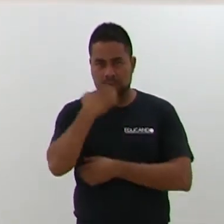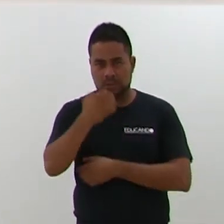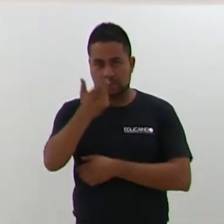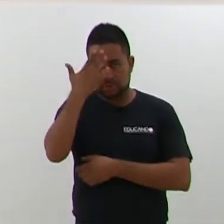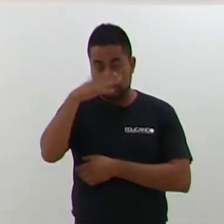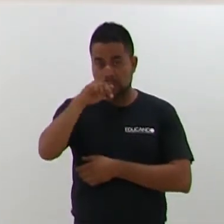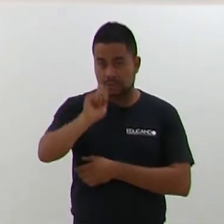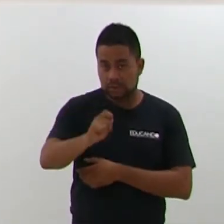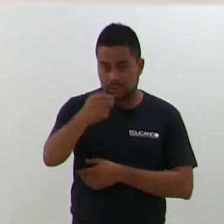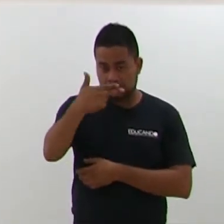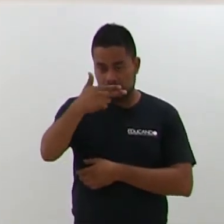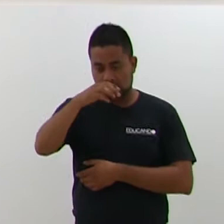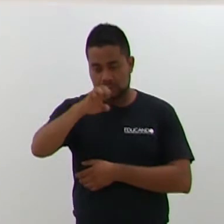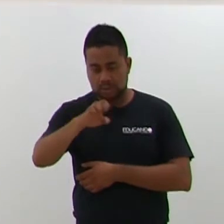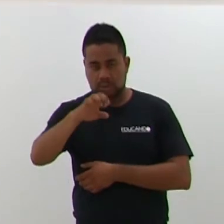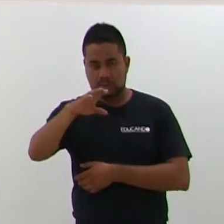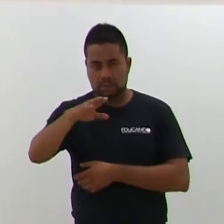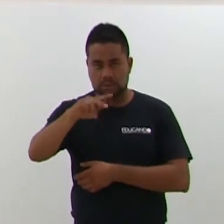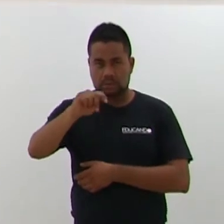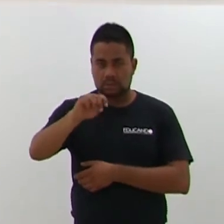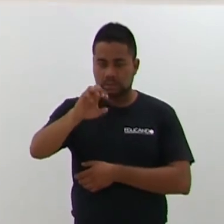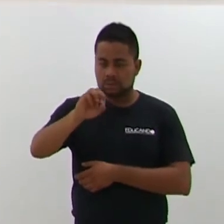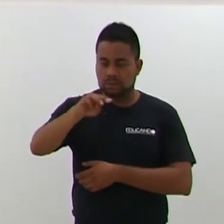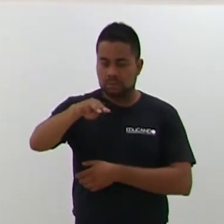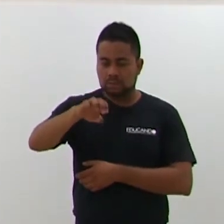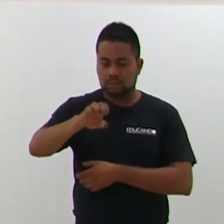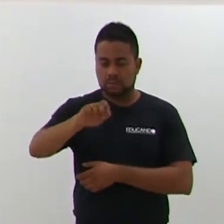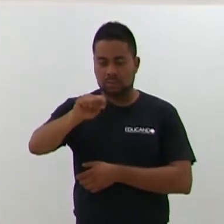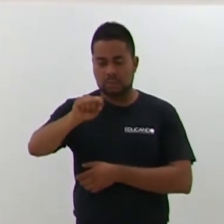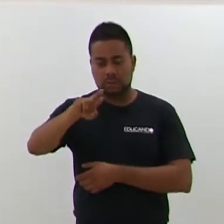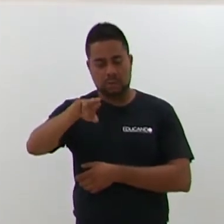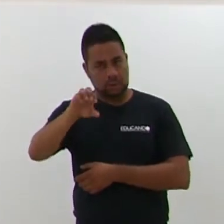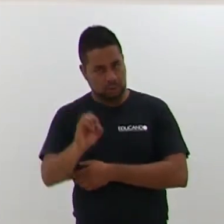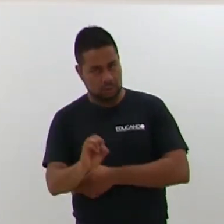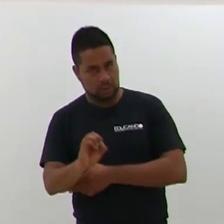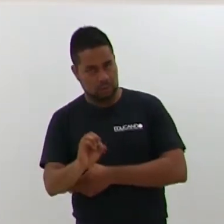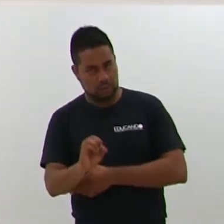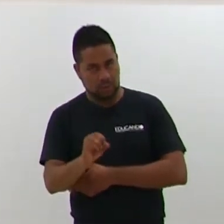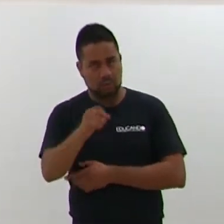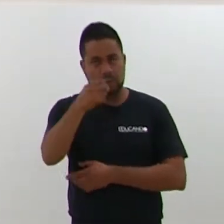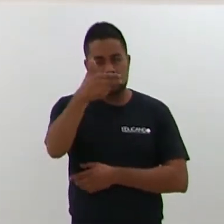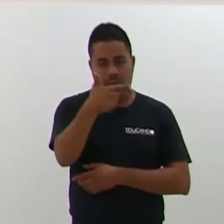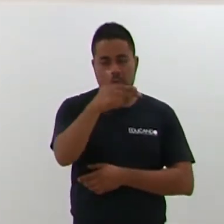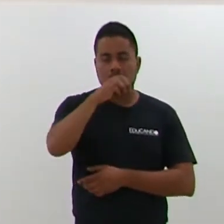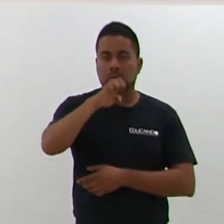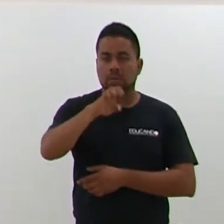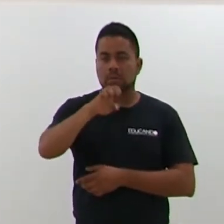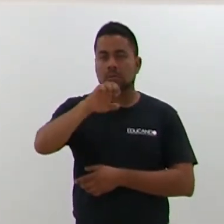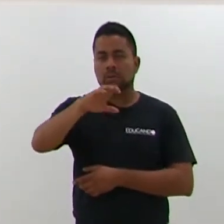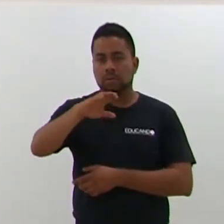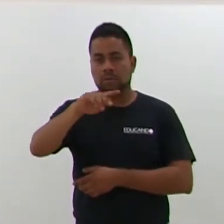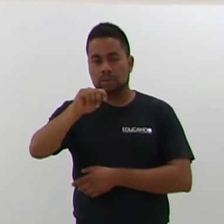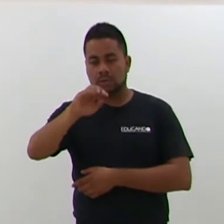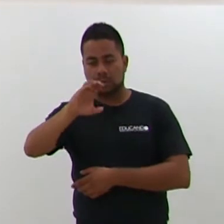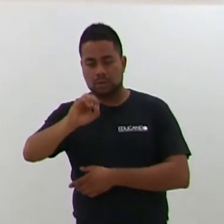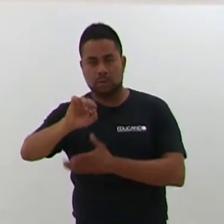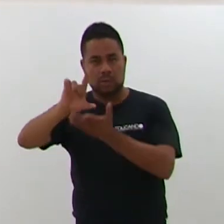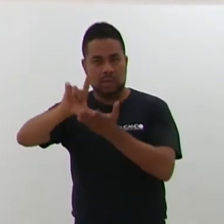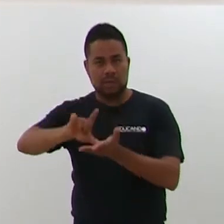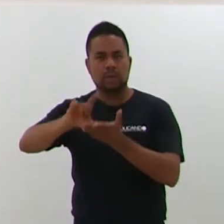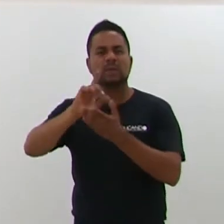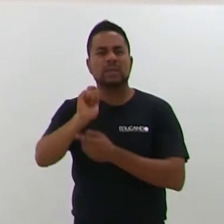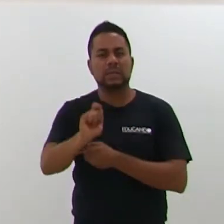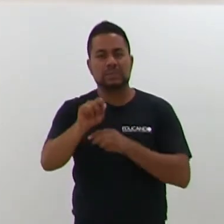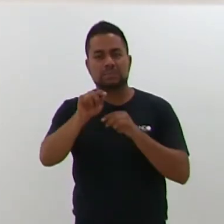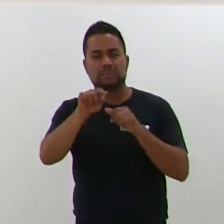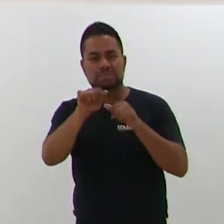hectómetro, ¿qué otra cosa? El hectolitro, ¿verdad? Esas son medidas, medidas